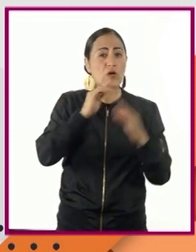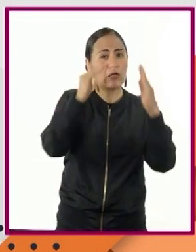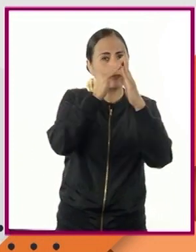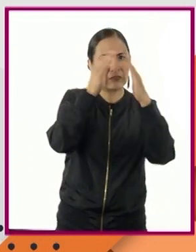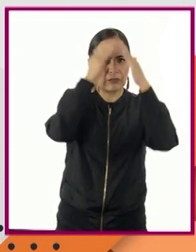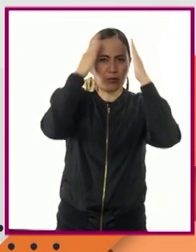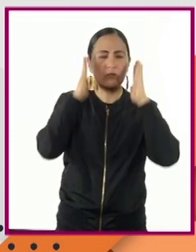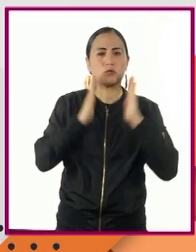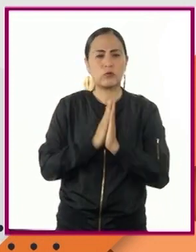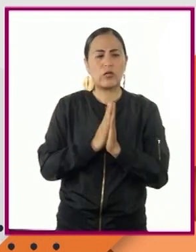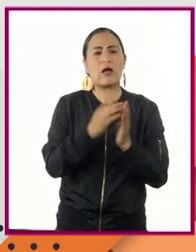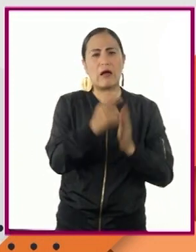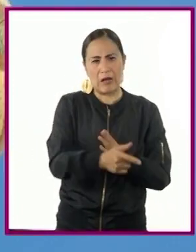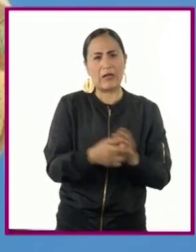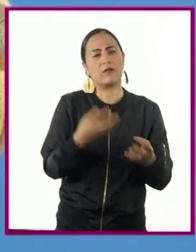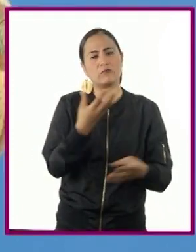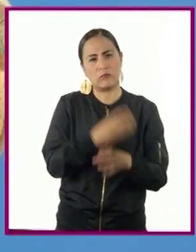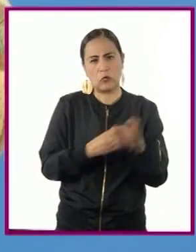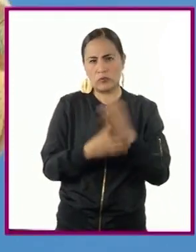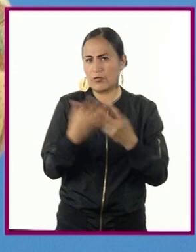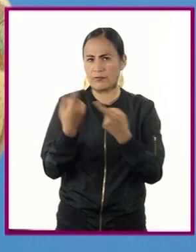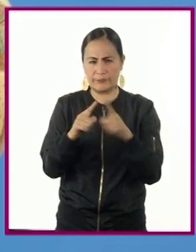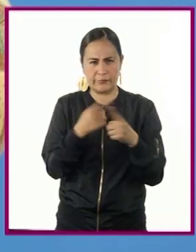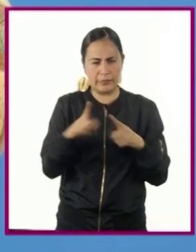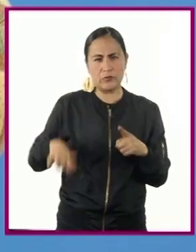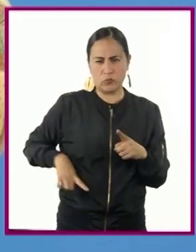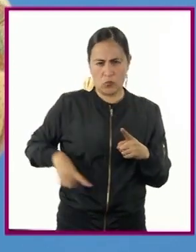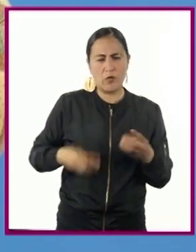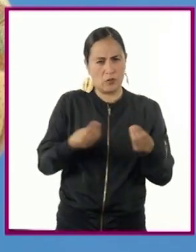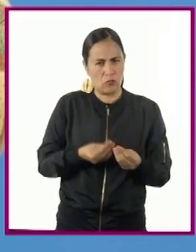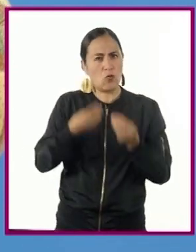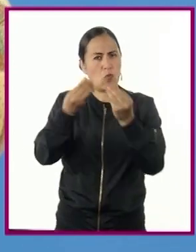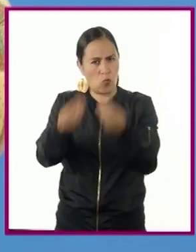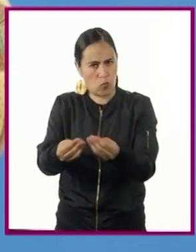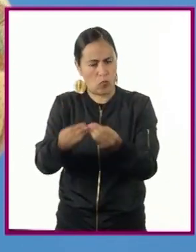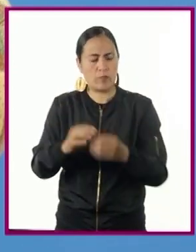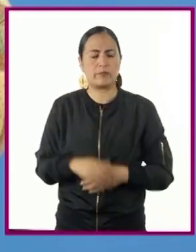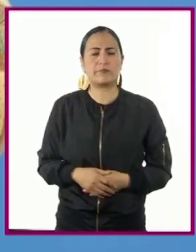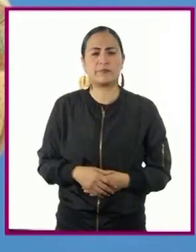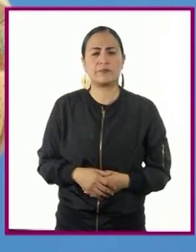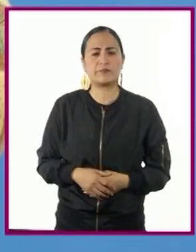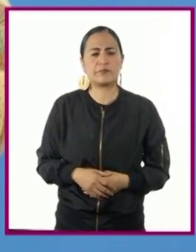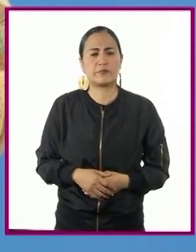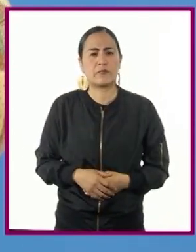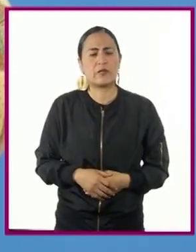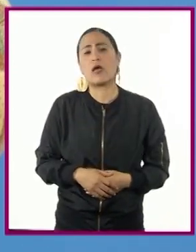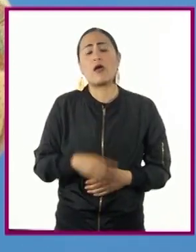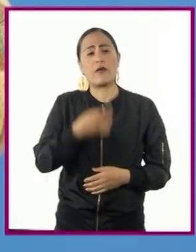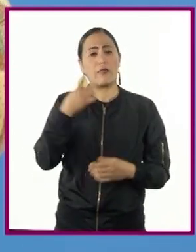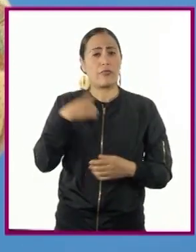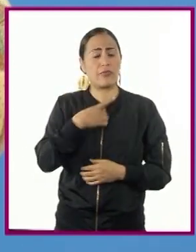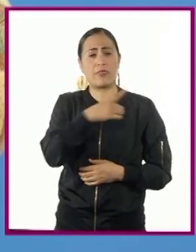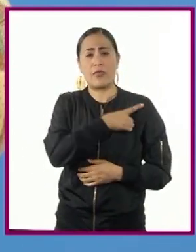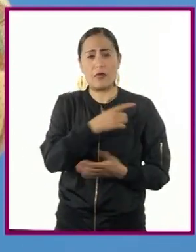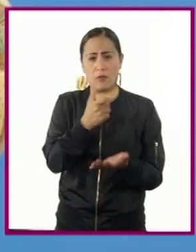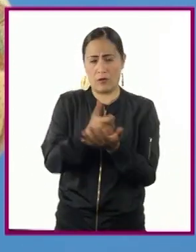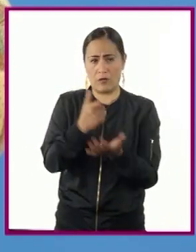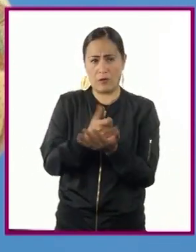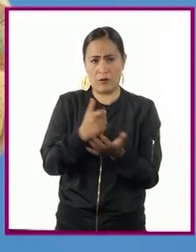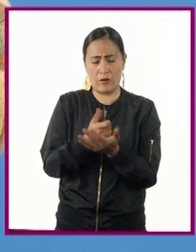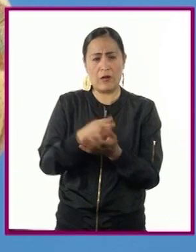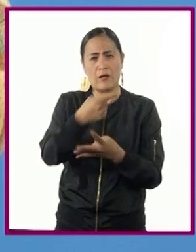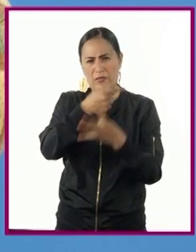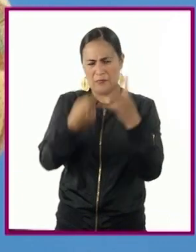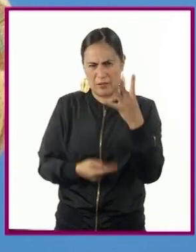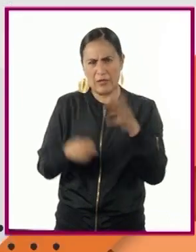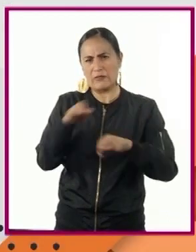y enajenar dichos bienes, admitiendo en pago de una parte de su valor títulos de la deuda pública y de capitalización